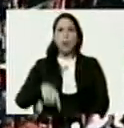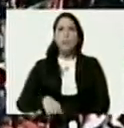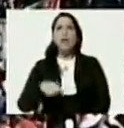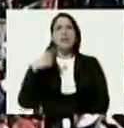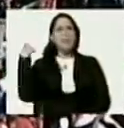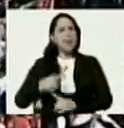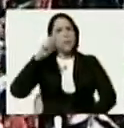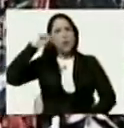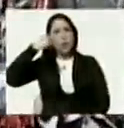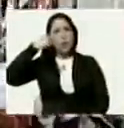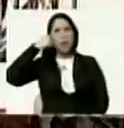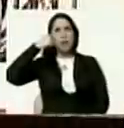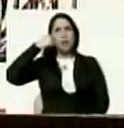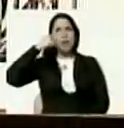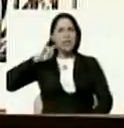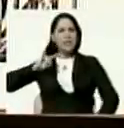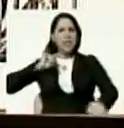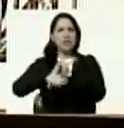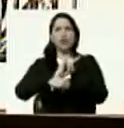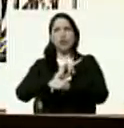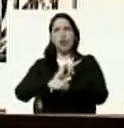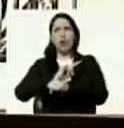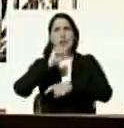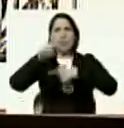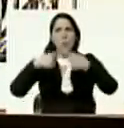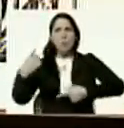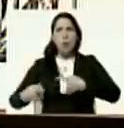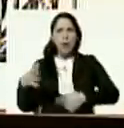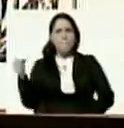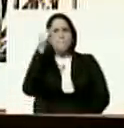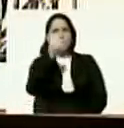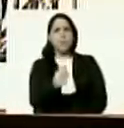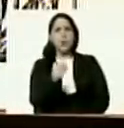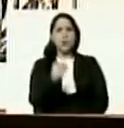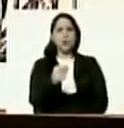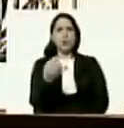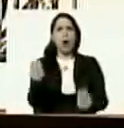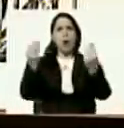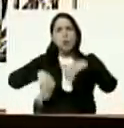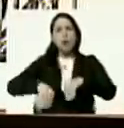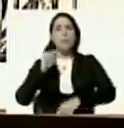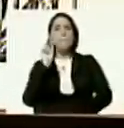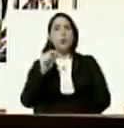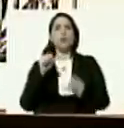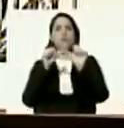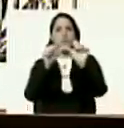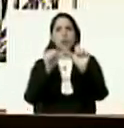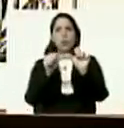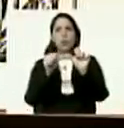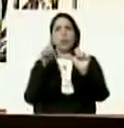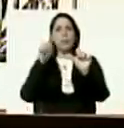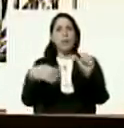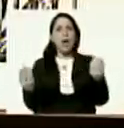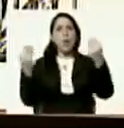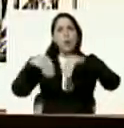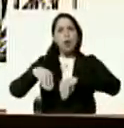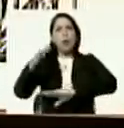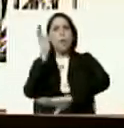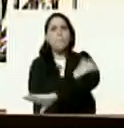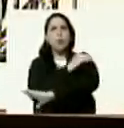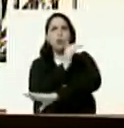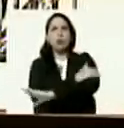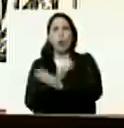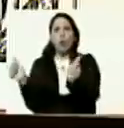que recordar la traición que luego se impuso con el pacto de punto fijo y el pacto de la oligarquía con